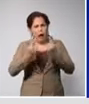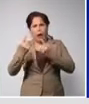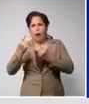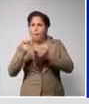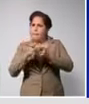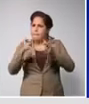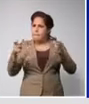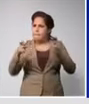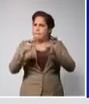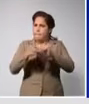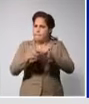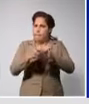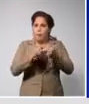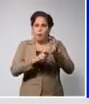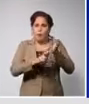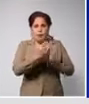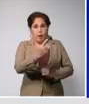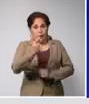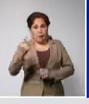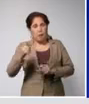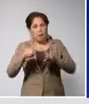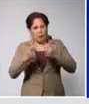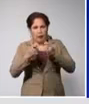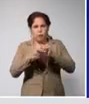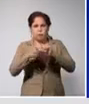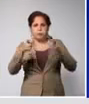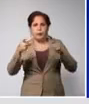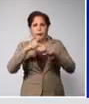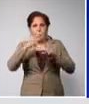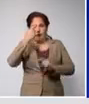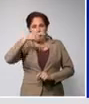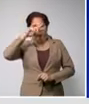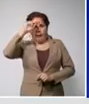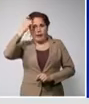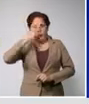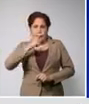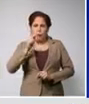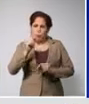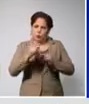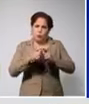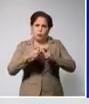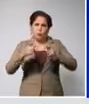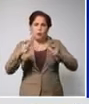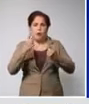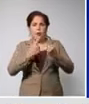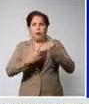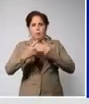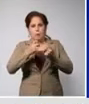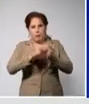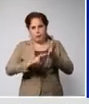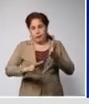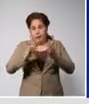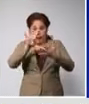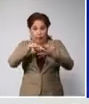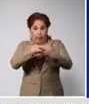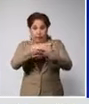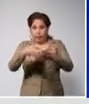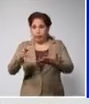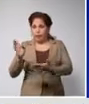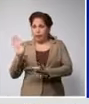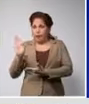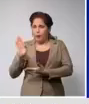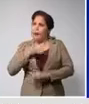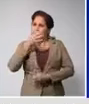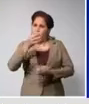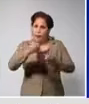otras menos, tasas elevadas y realmente esta tabla expresa la